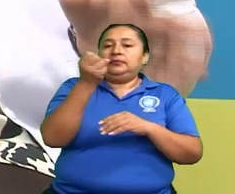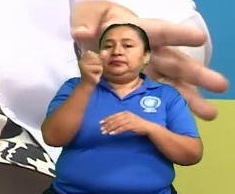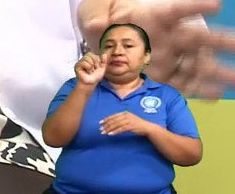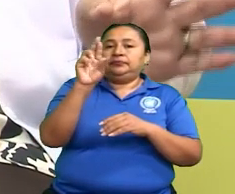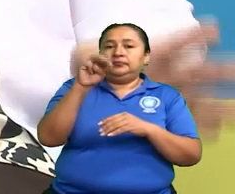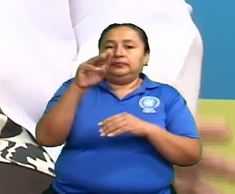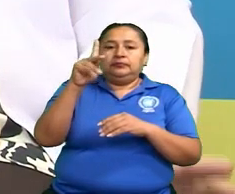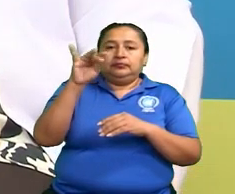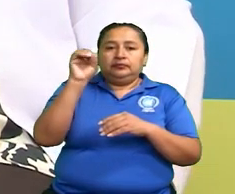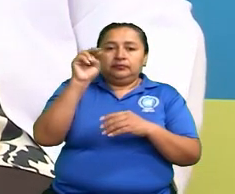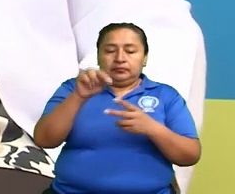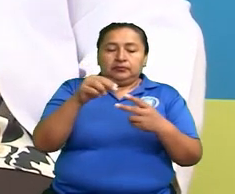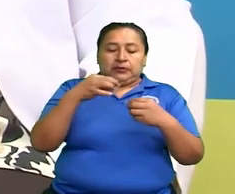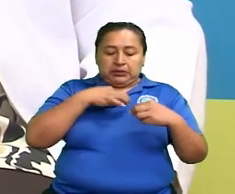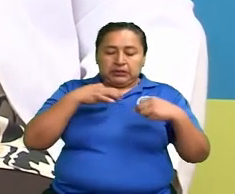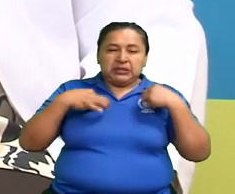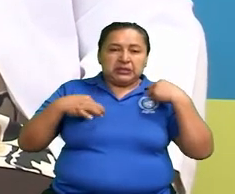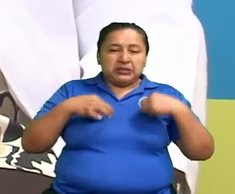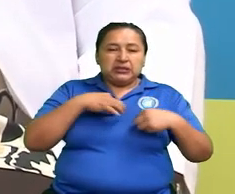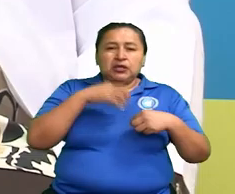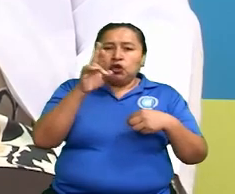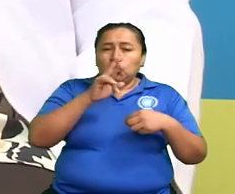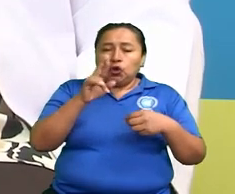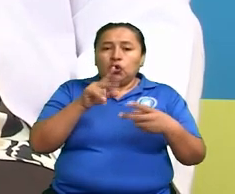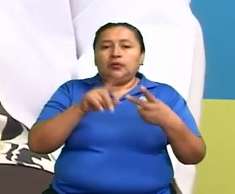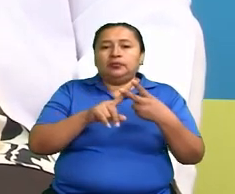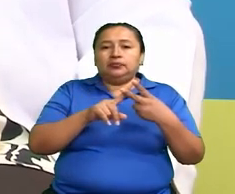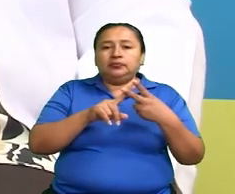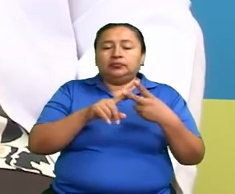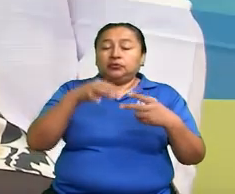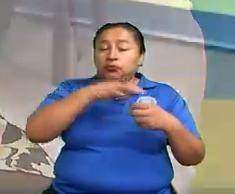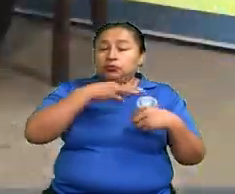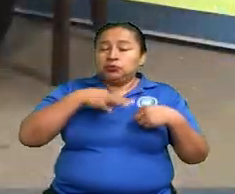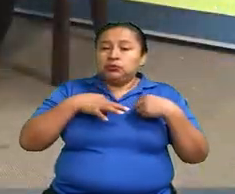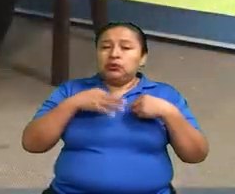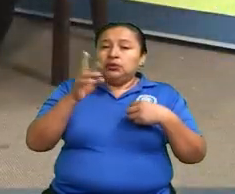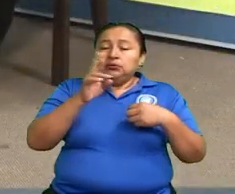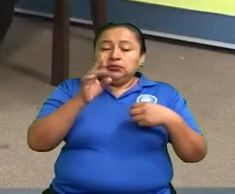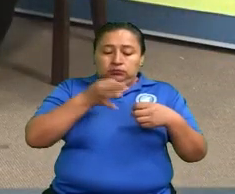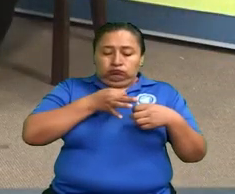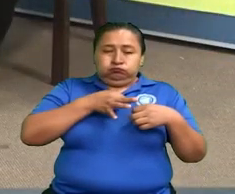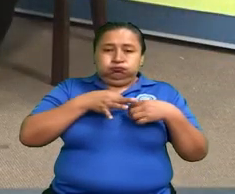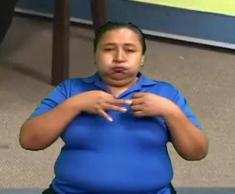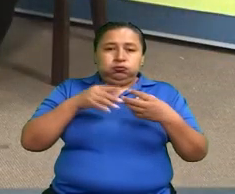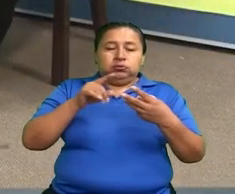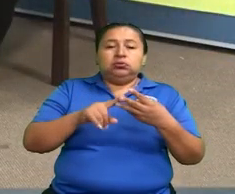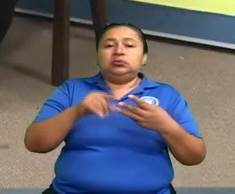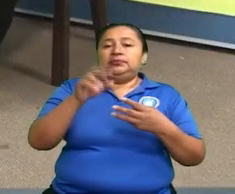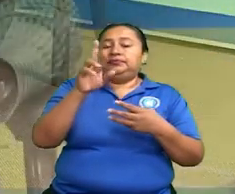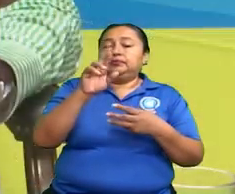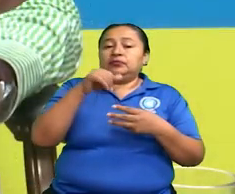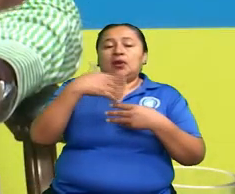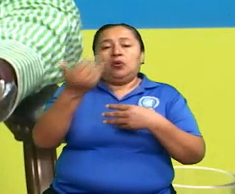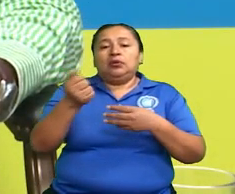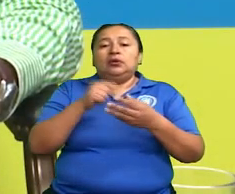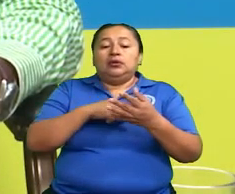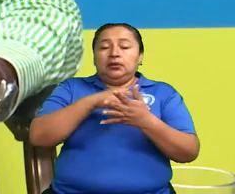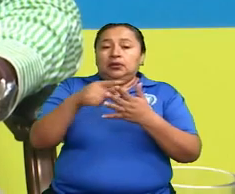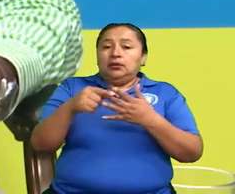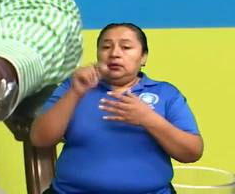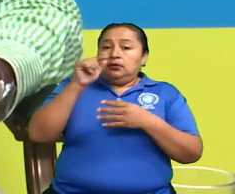como para rubiola. La pentavalente me dijo que cura 5 enfermedades, ¿verdad? Sí. Que previene, perdón, mejor dicho. Previene. Previene de 5 enfermedades.